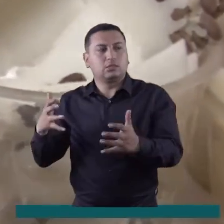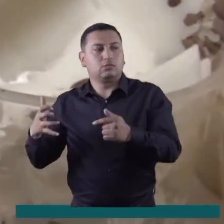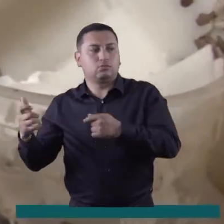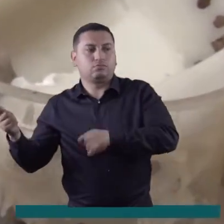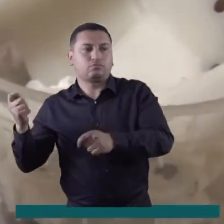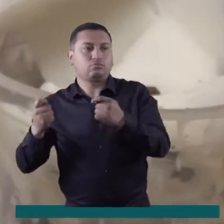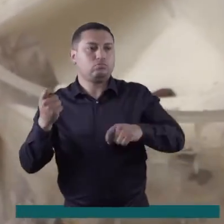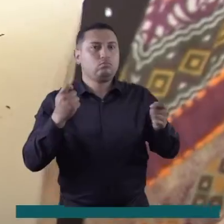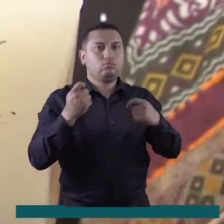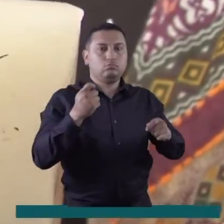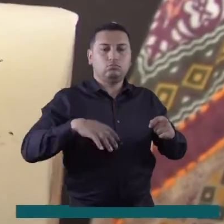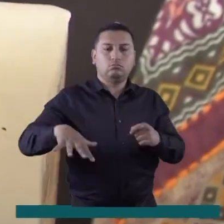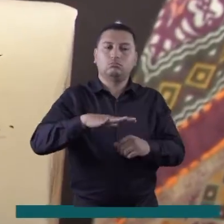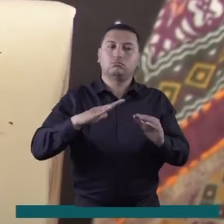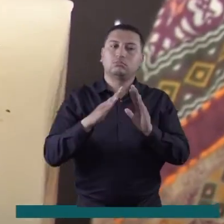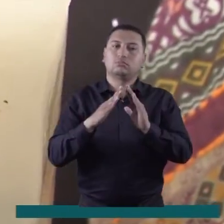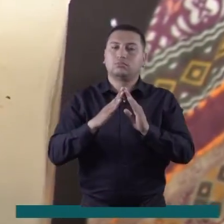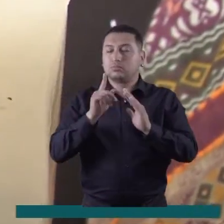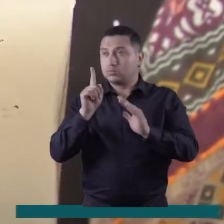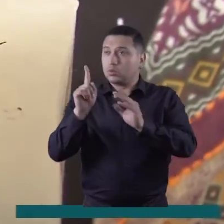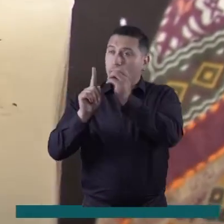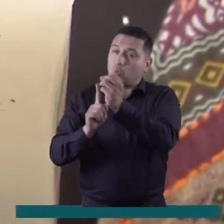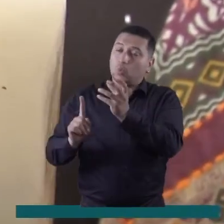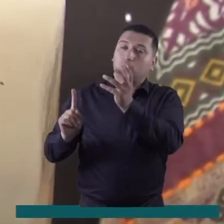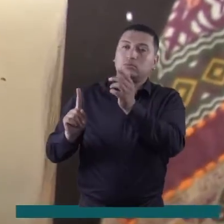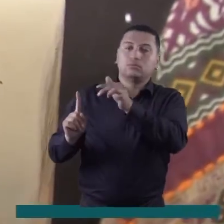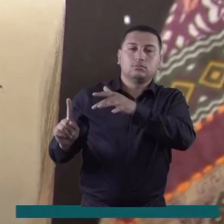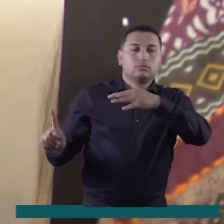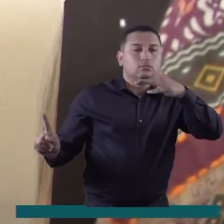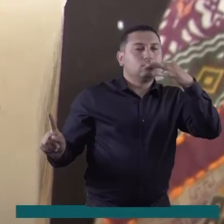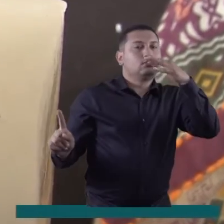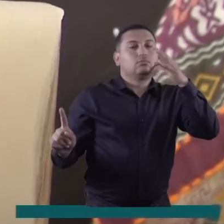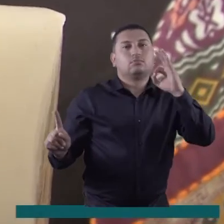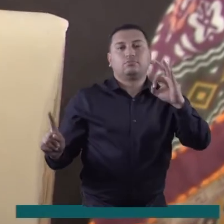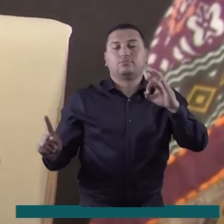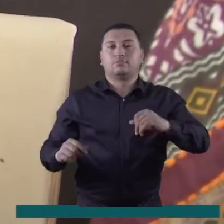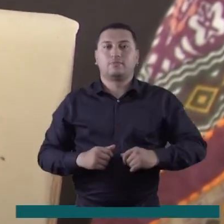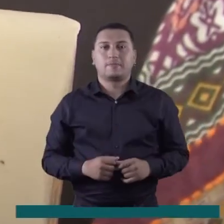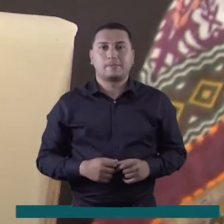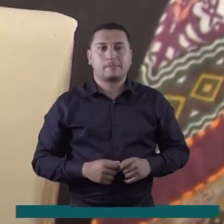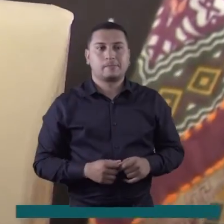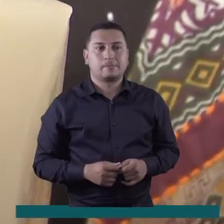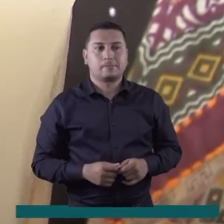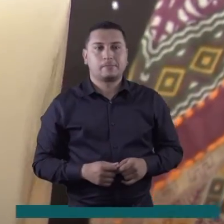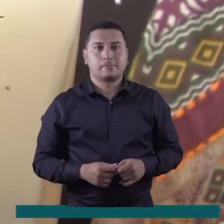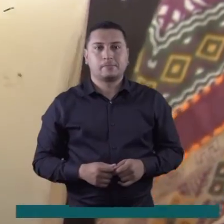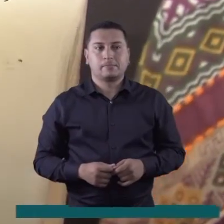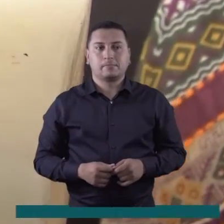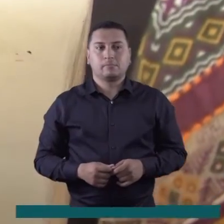a más hogares, llenando cada espacio de luz y un aroma que todos pueden disfrutar.